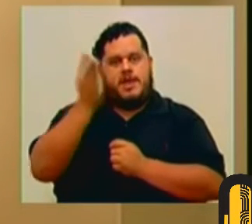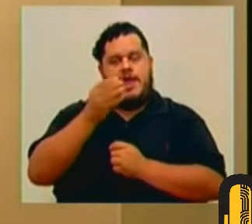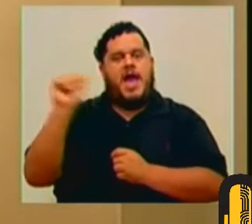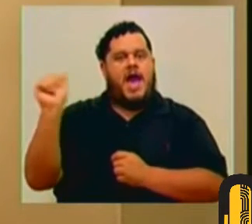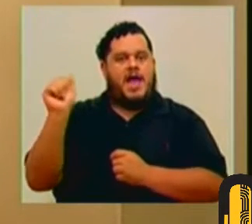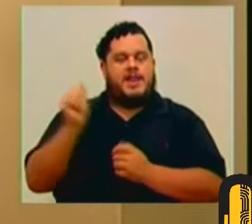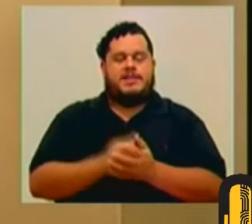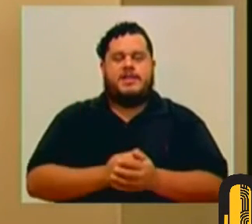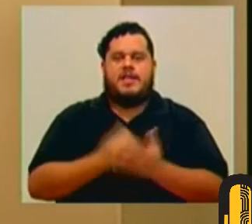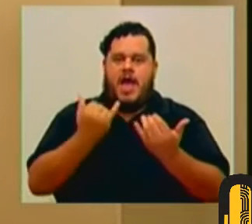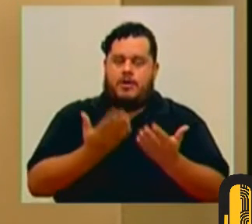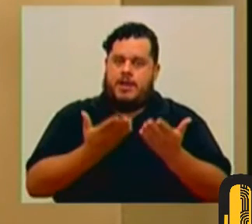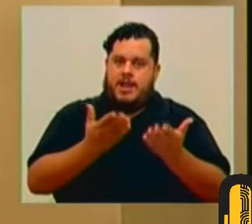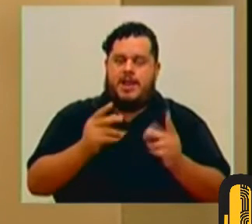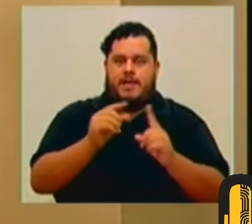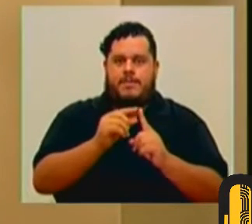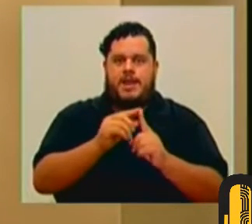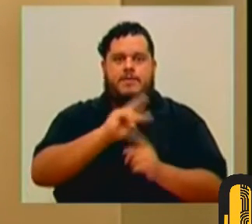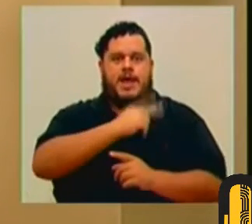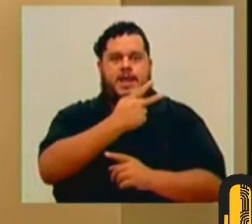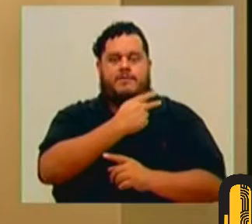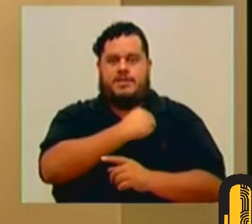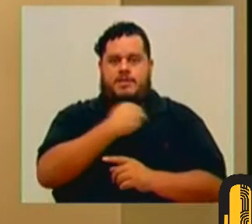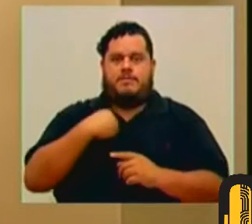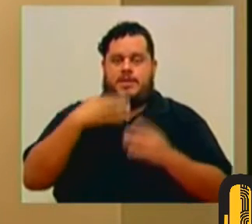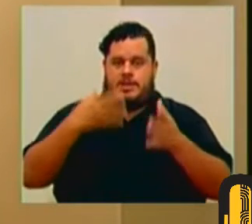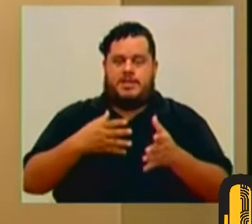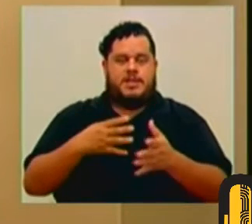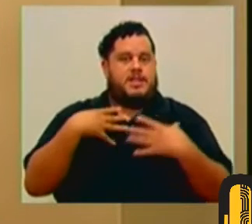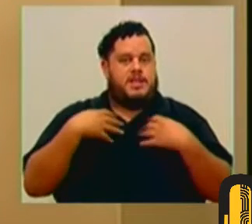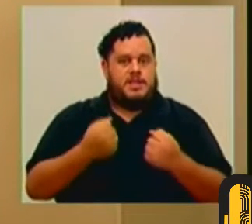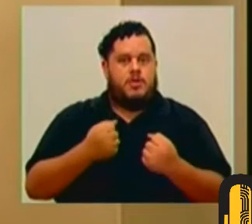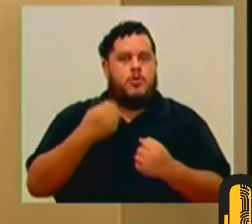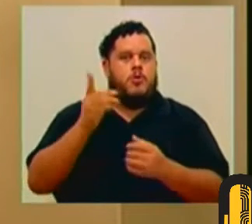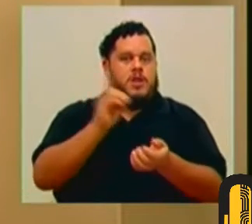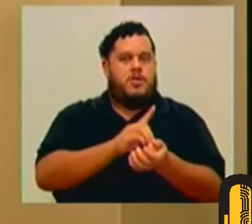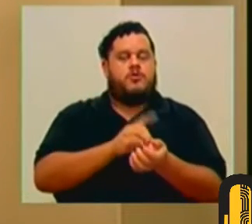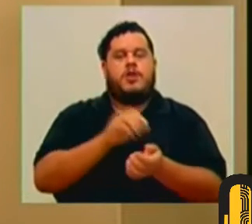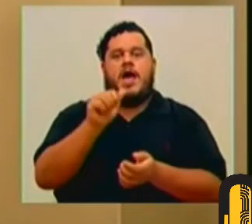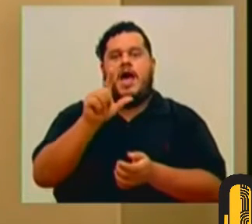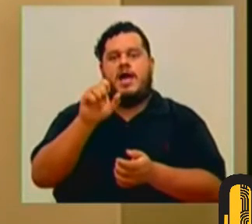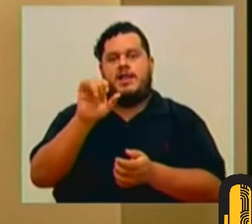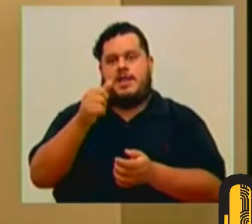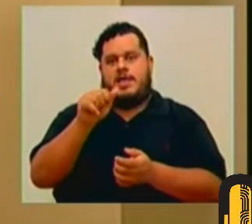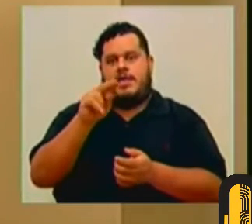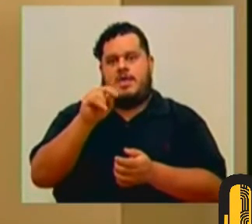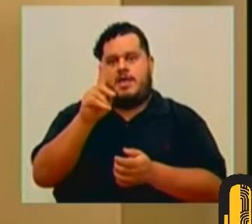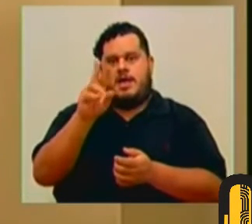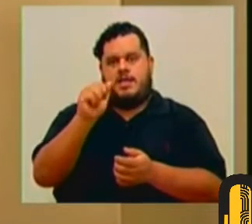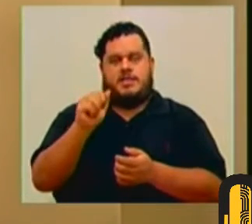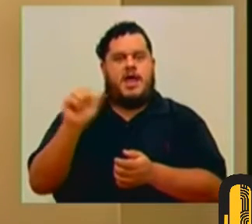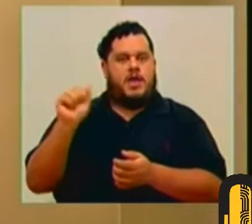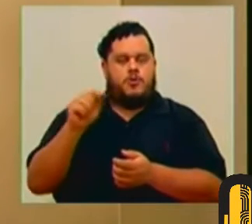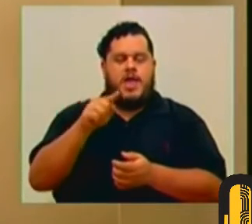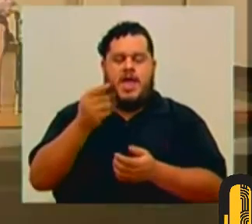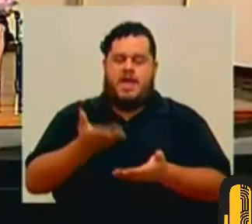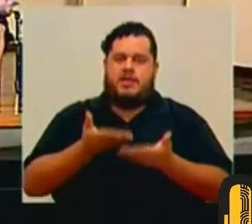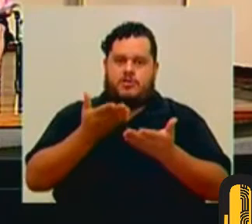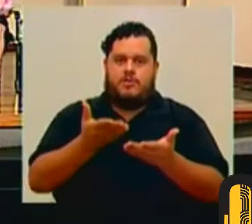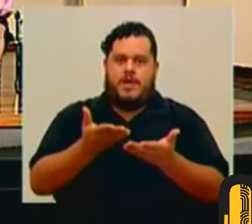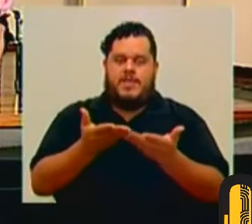presidencia.go.cr/alertas. Le cedemos la palabra a la viceministra de Salud, la doctora Alejandra Acuña, quien nos dará el reporte epidemiológico.